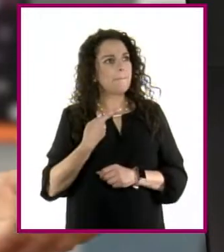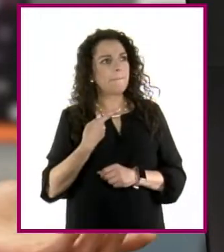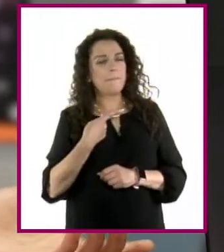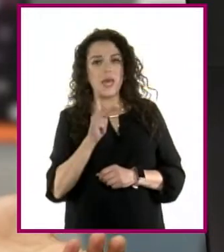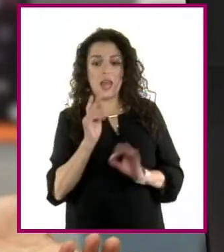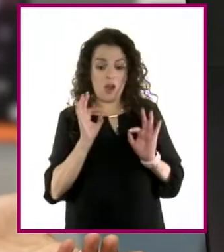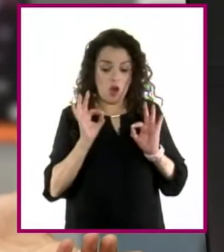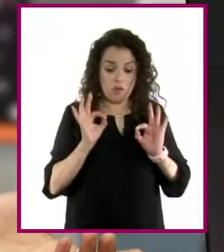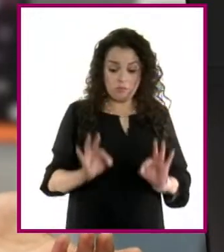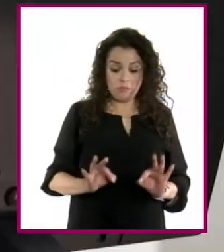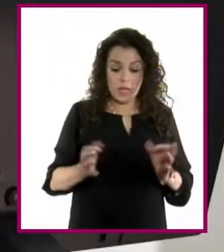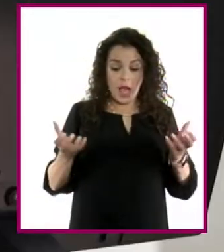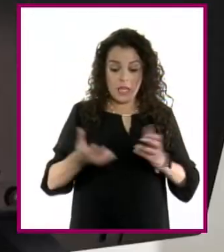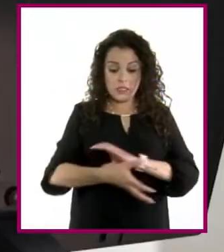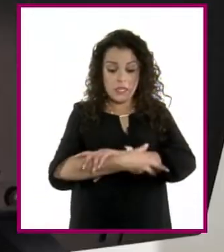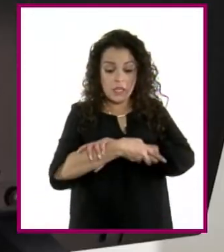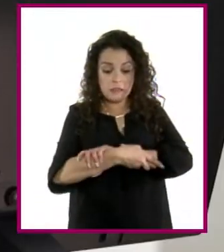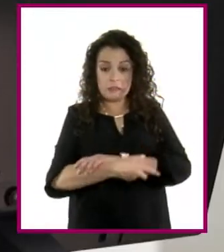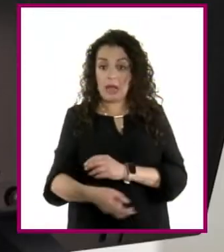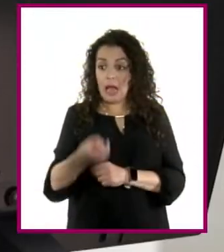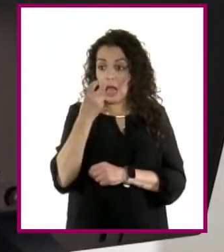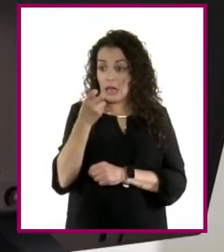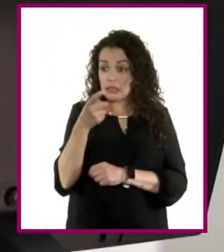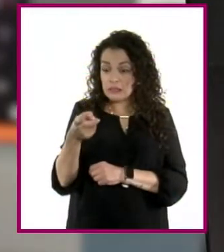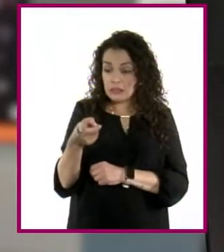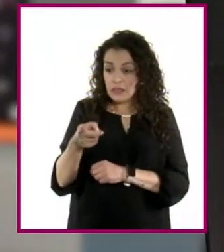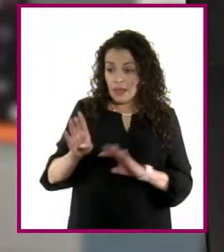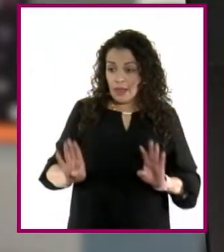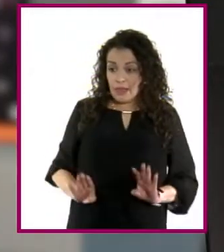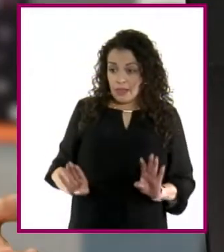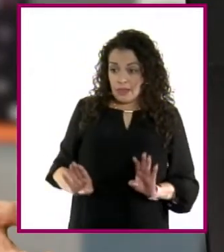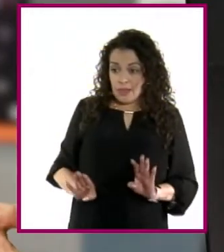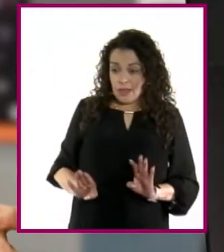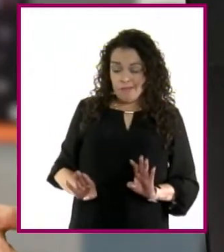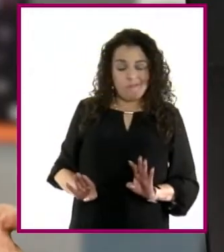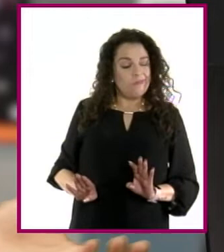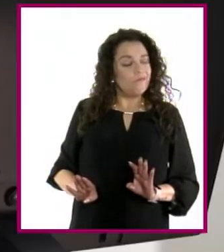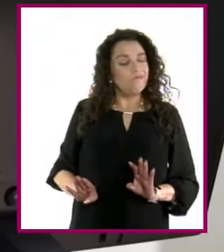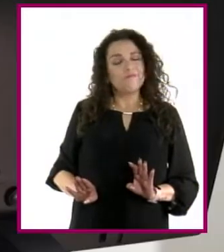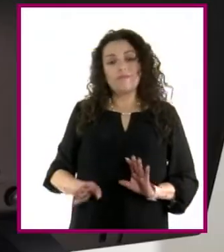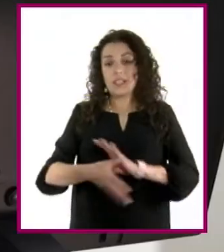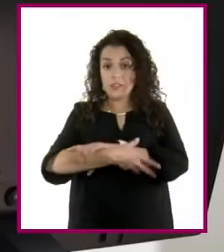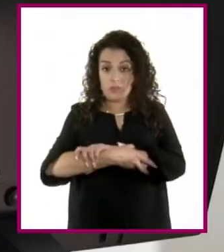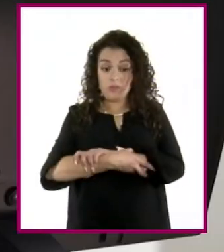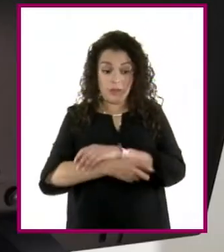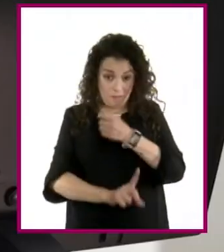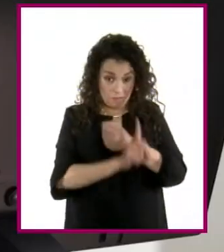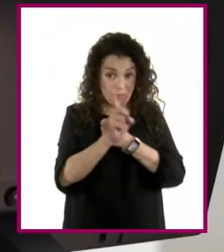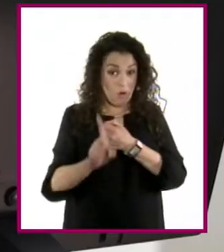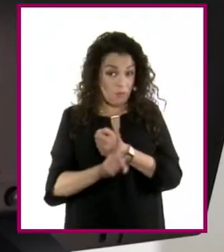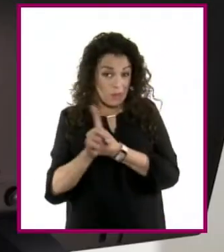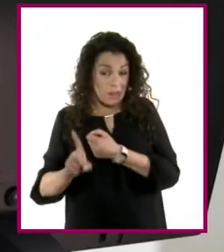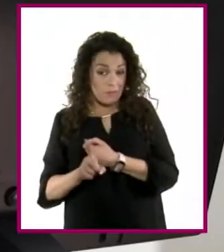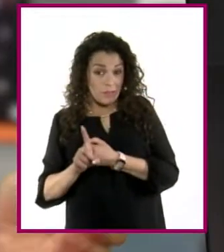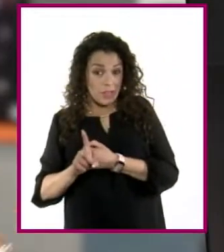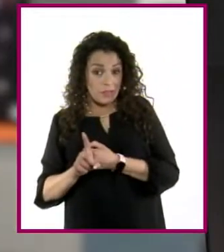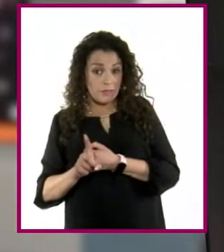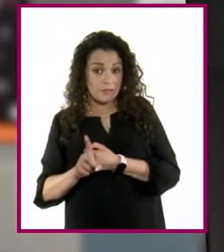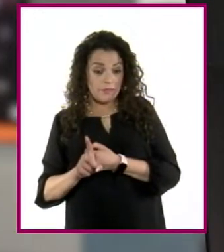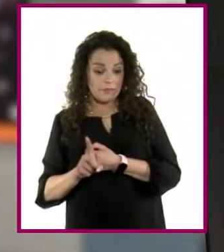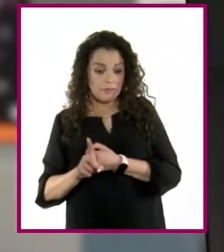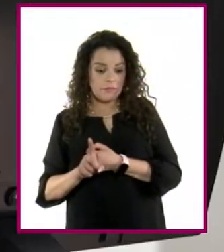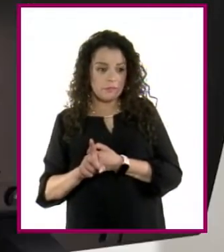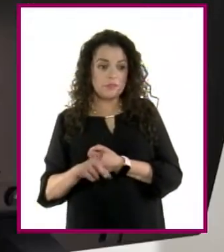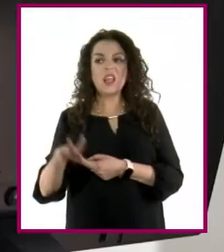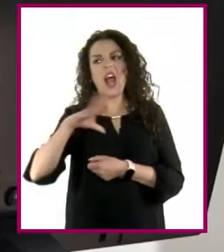solidario en ese tipo de casos. Así que la solidaridad es problemática, ¿eh? Y hay más. Ay,